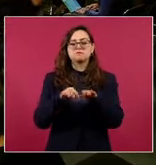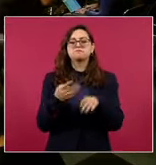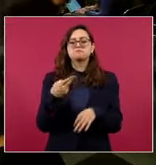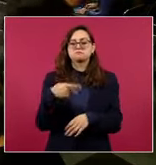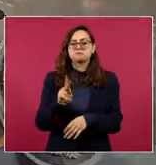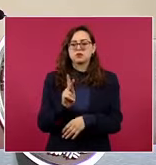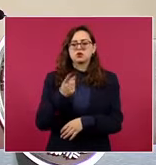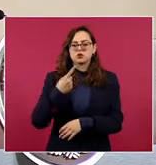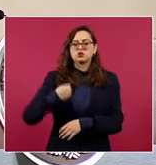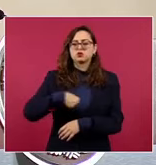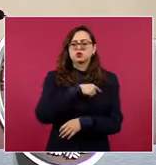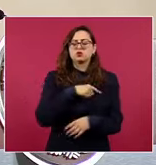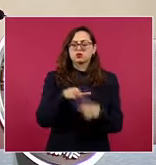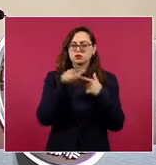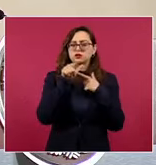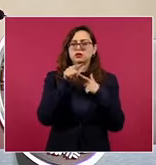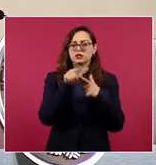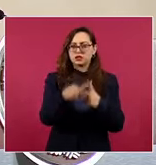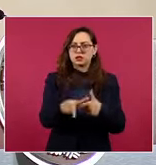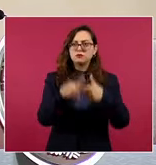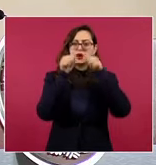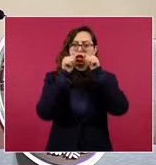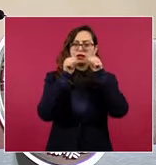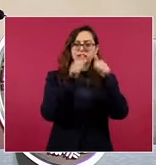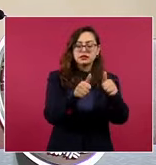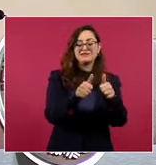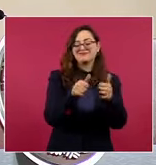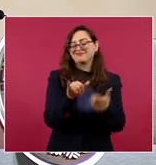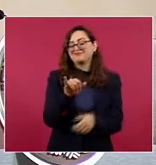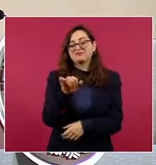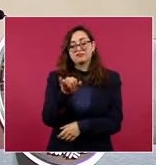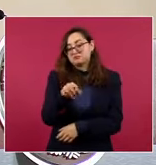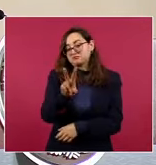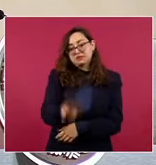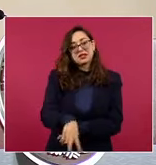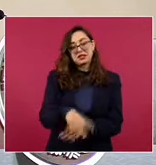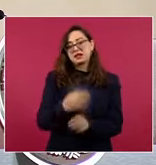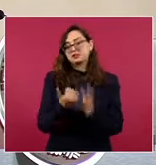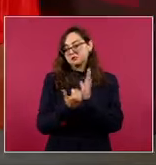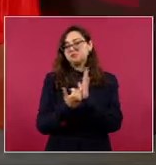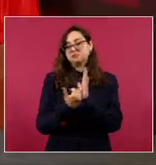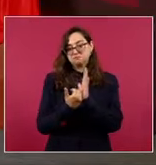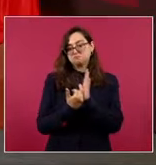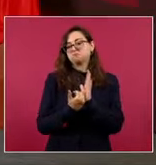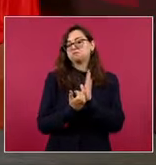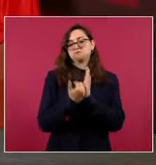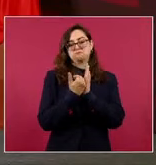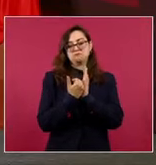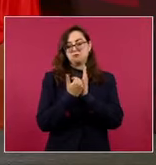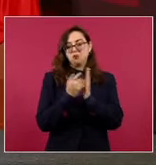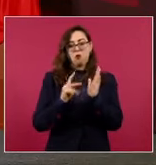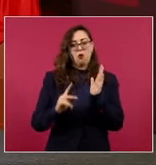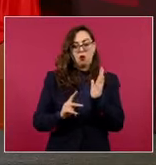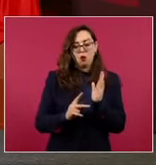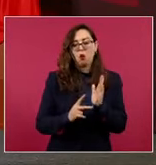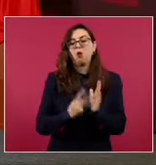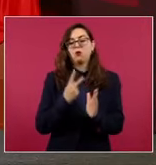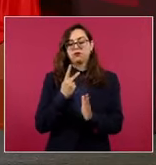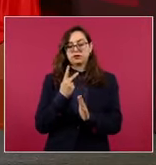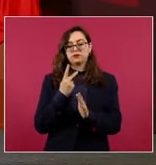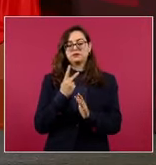días, como usted lo dice, de ese número de delitos, de violentos que ha ocurrido,